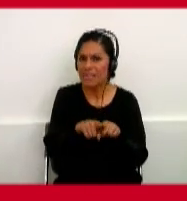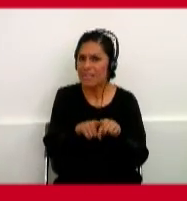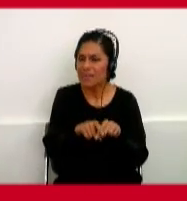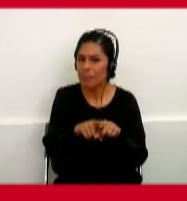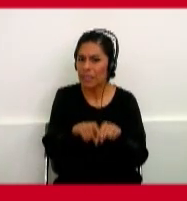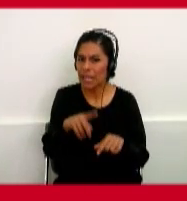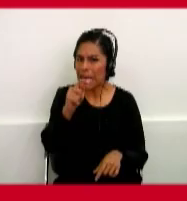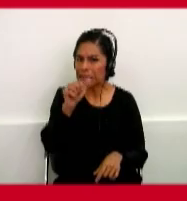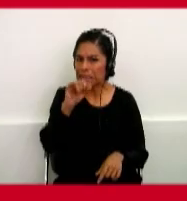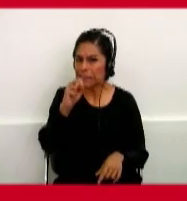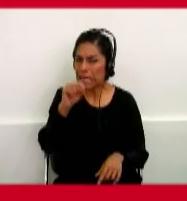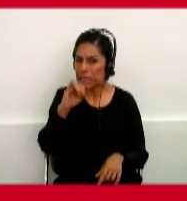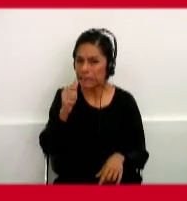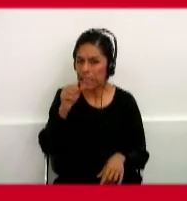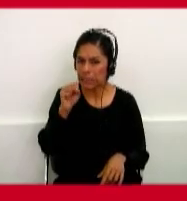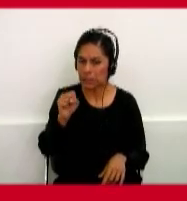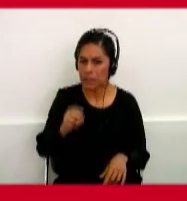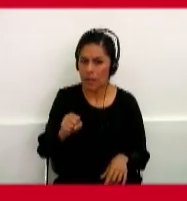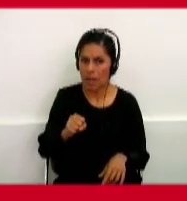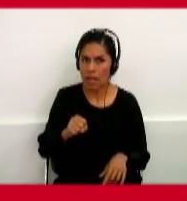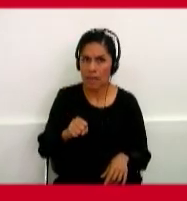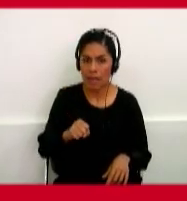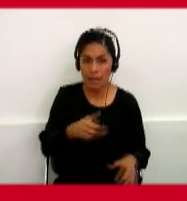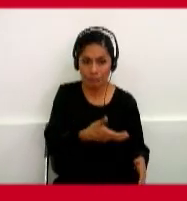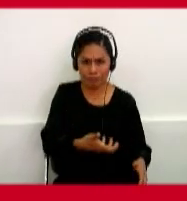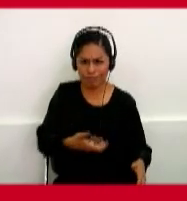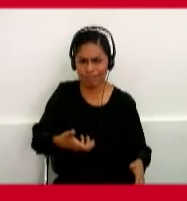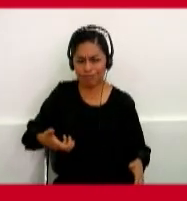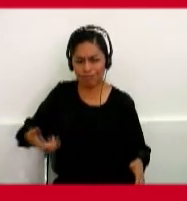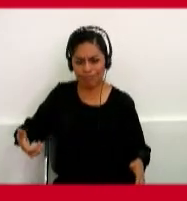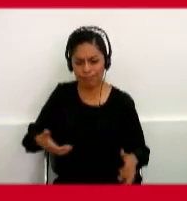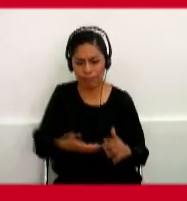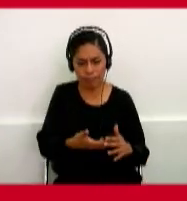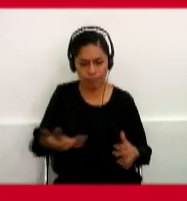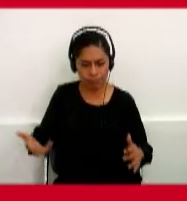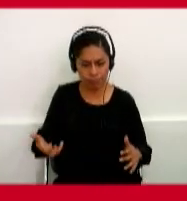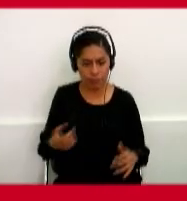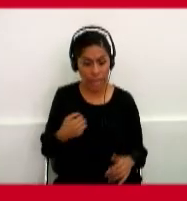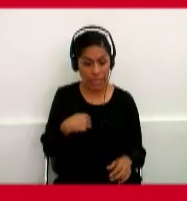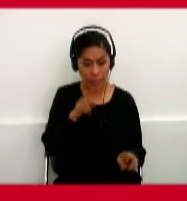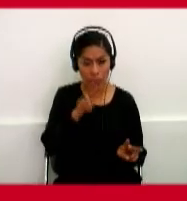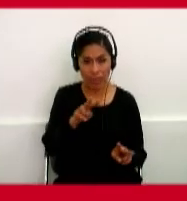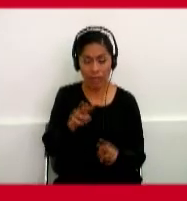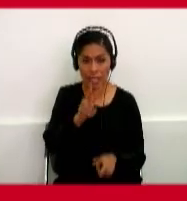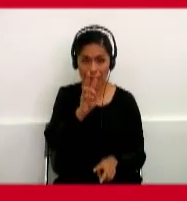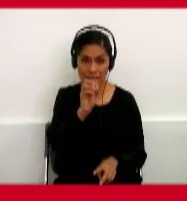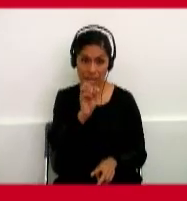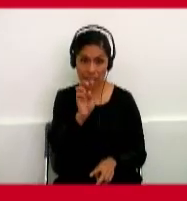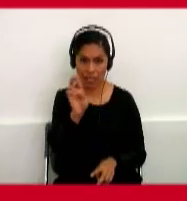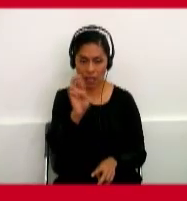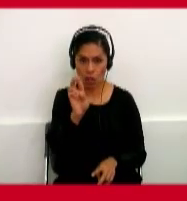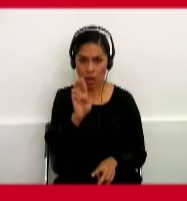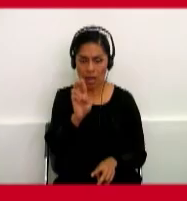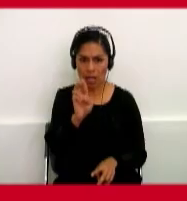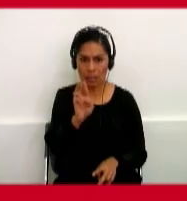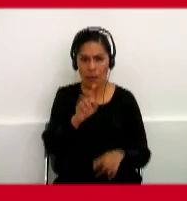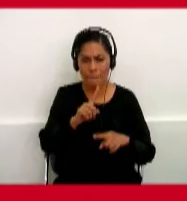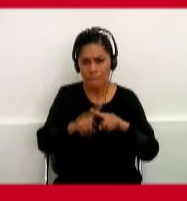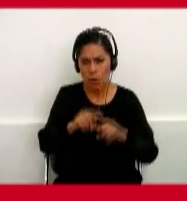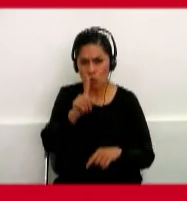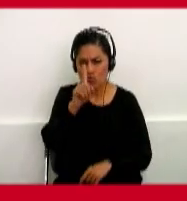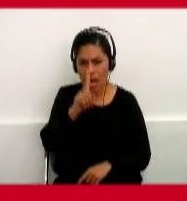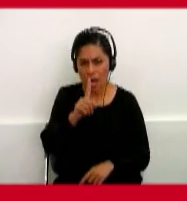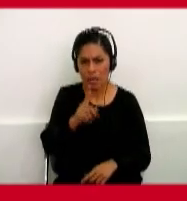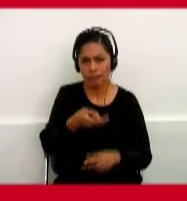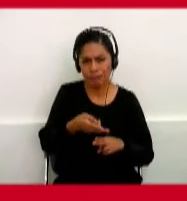Pero veamos el caso de la ley de corte. Se puede observar cómo desde $20 por tonelada yo empiezo a incrementar la ley